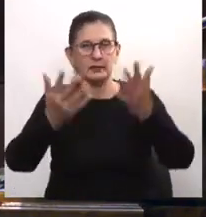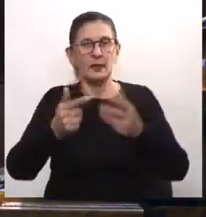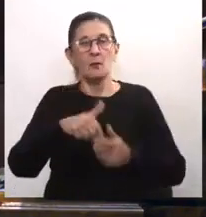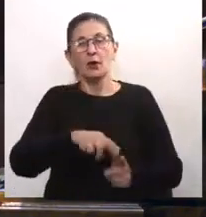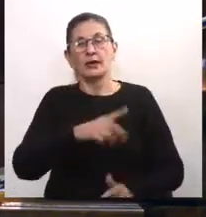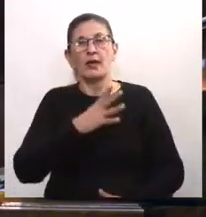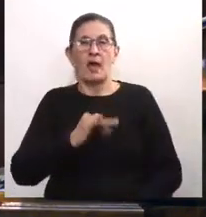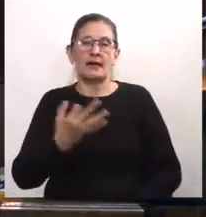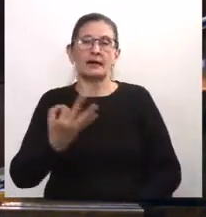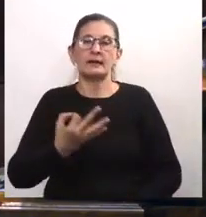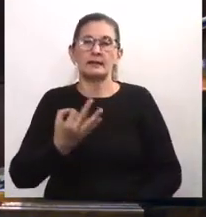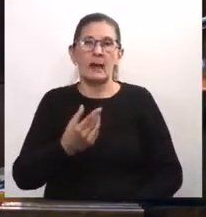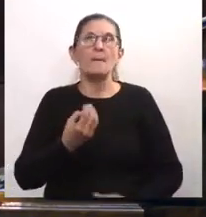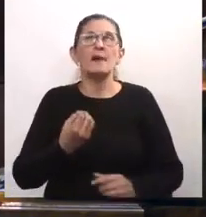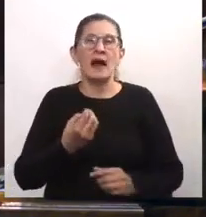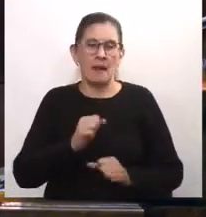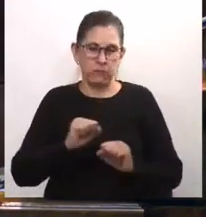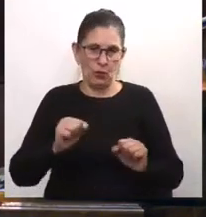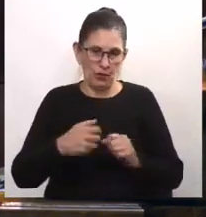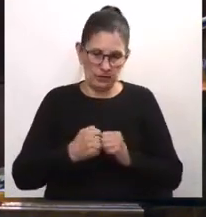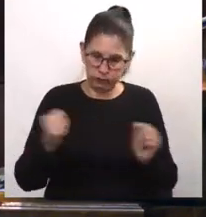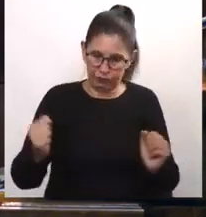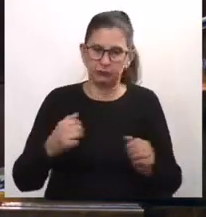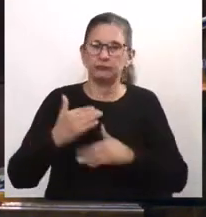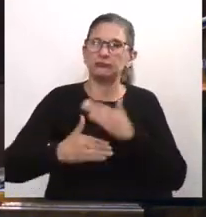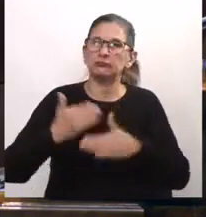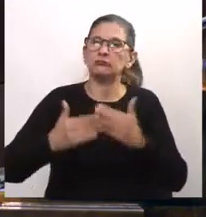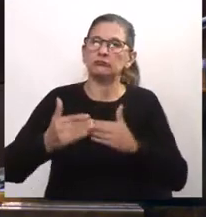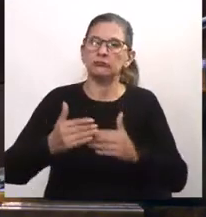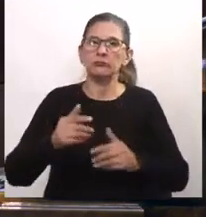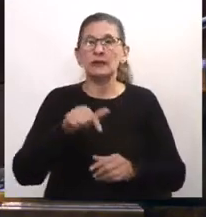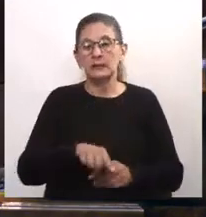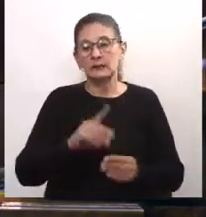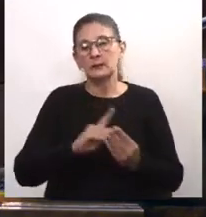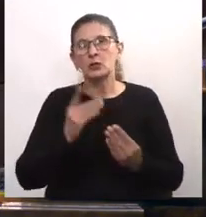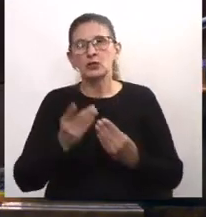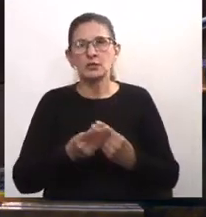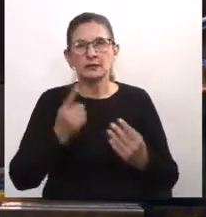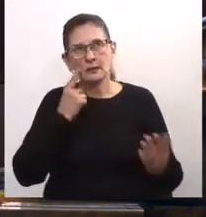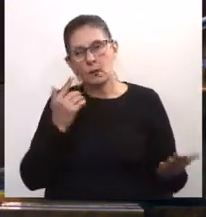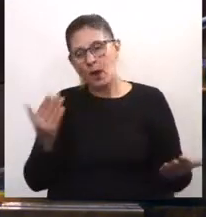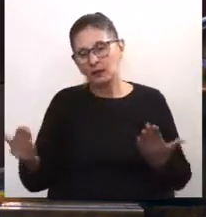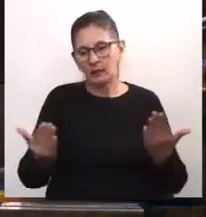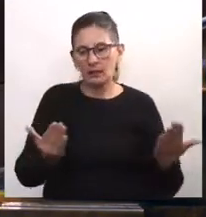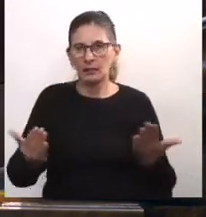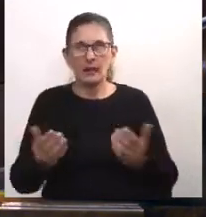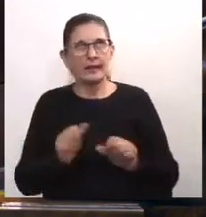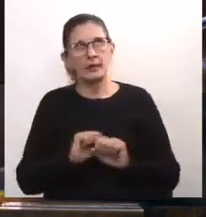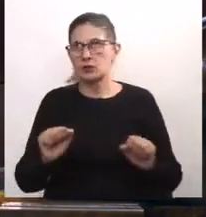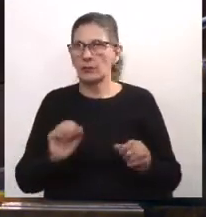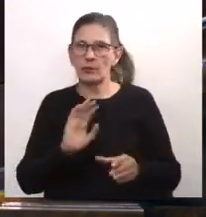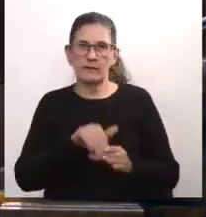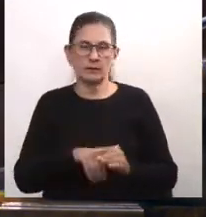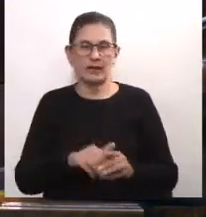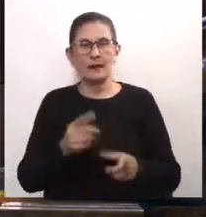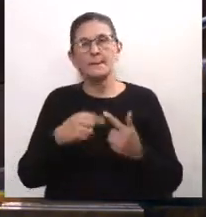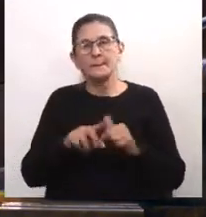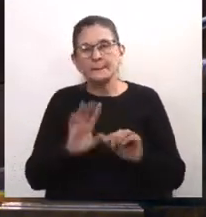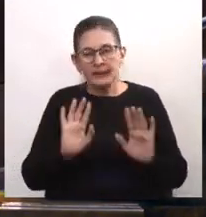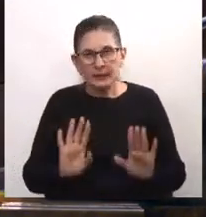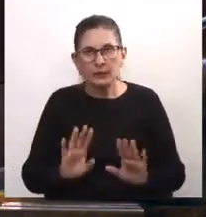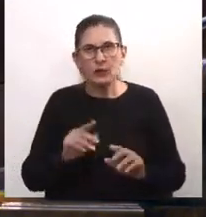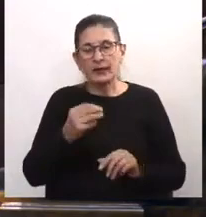una reacción para salir adelante. Entonces este proyecto es como casi impensable que no se pueda votar, pero en